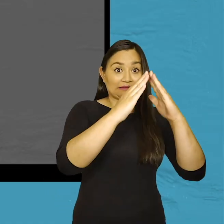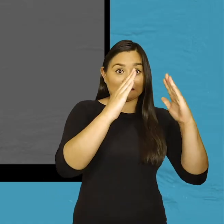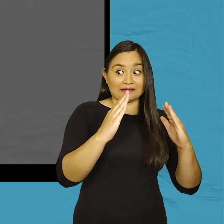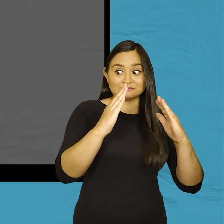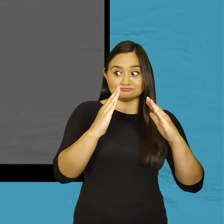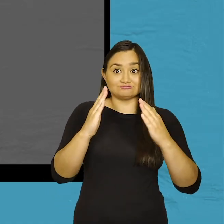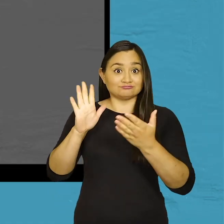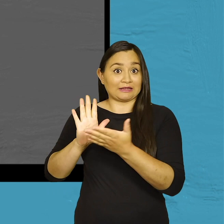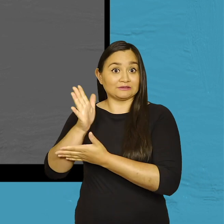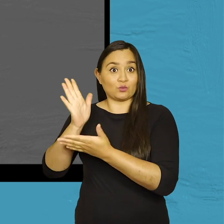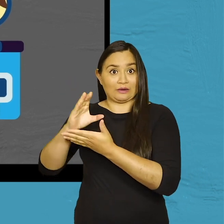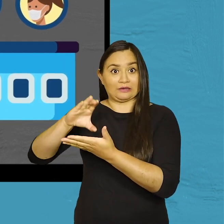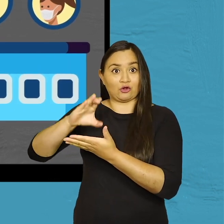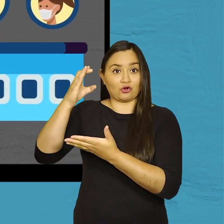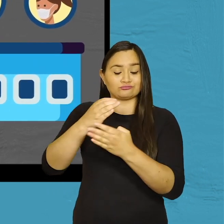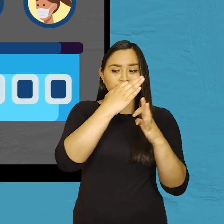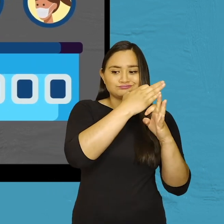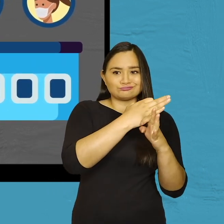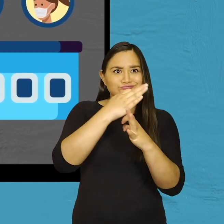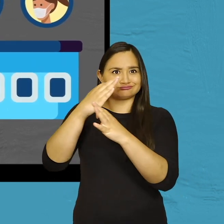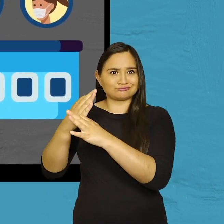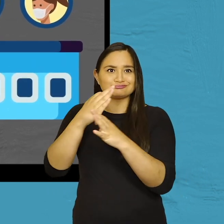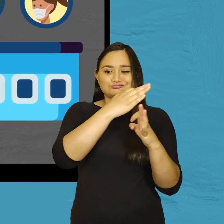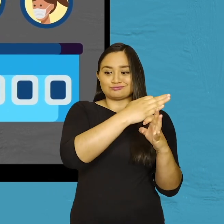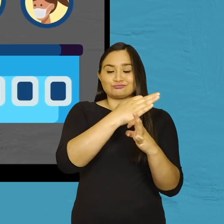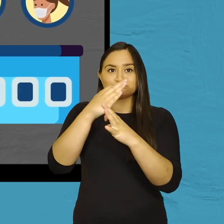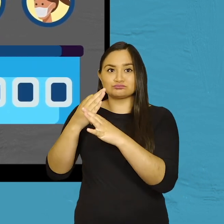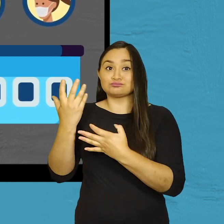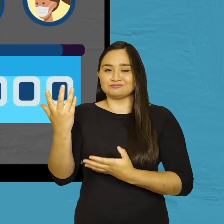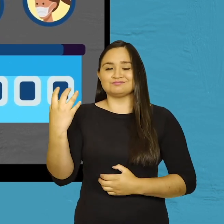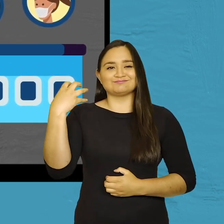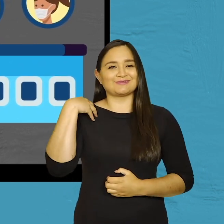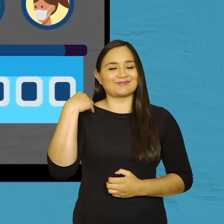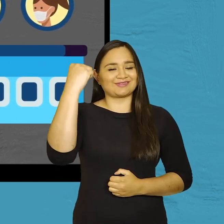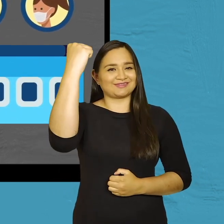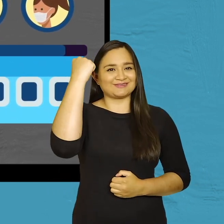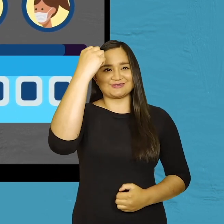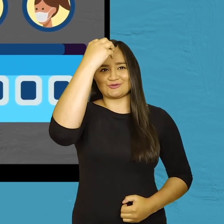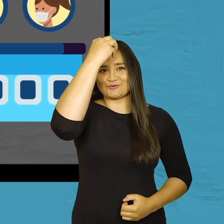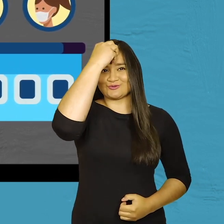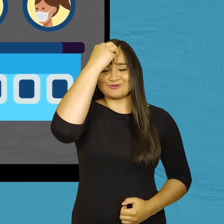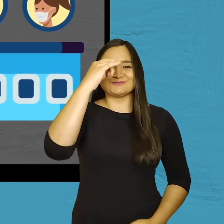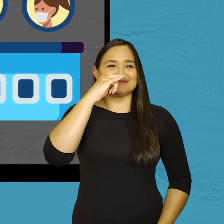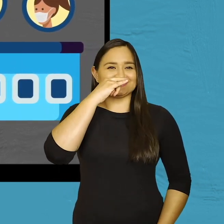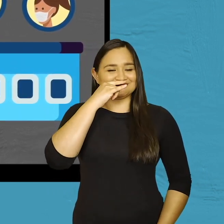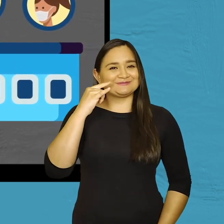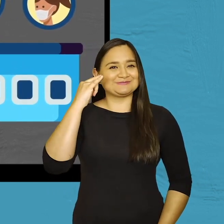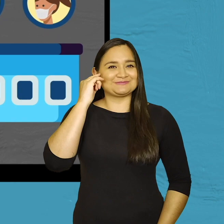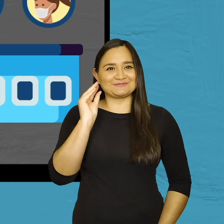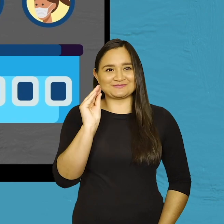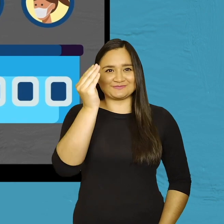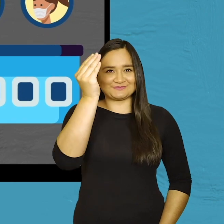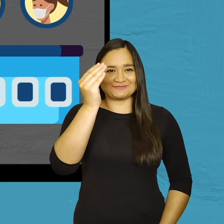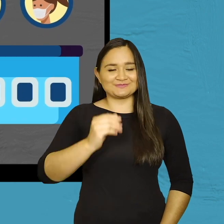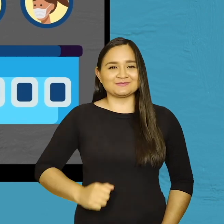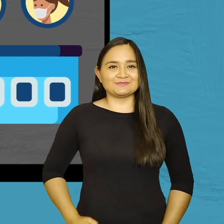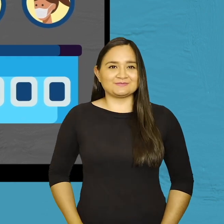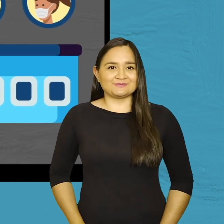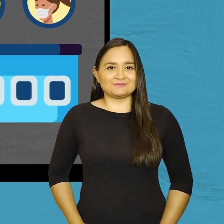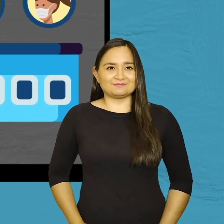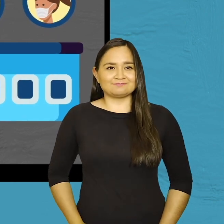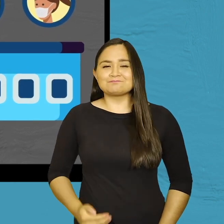Una opción para alternar la educación en casa y la escuela con el fin de garantizar el derecho a la educación de niñas, niños